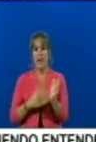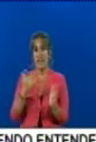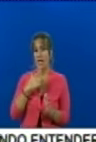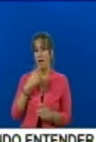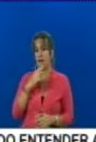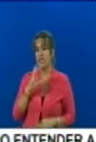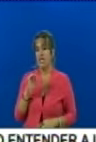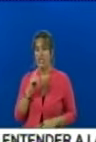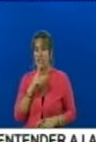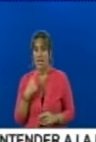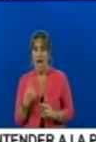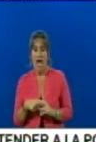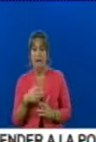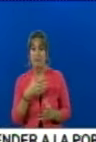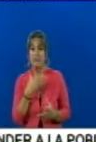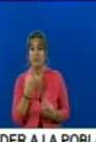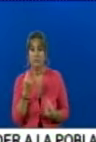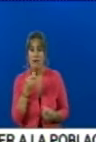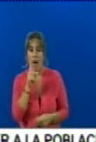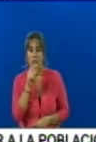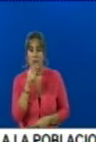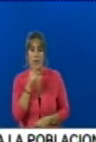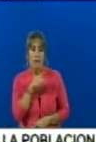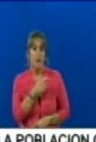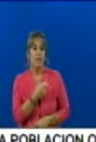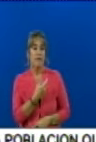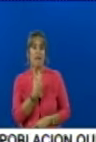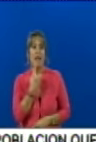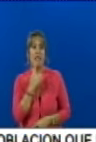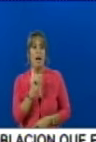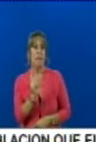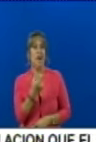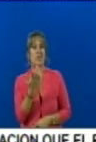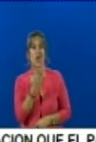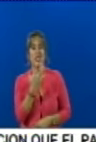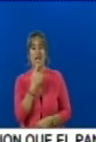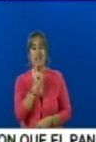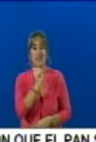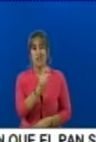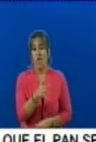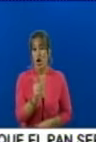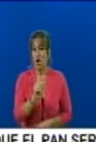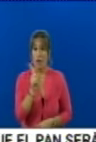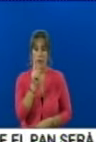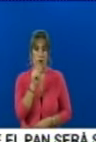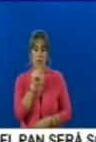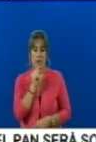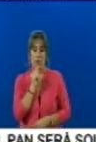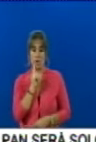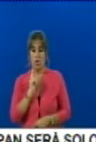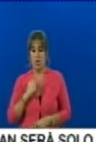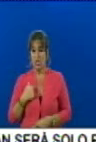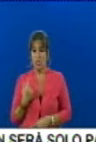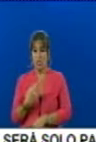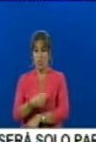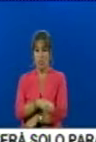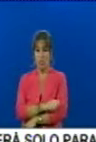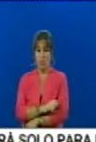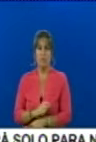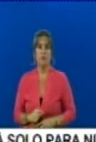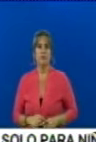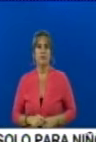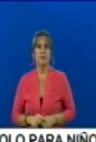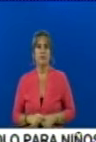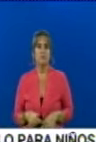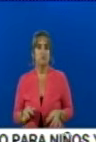el caso de la merma del pollo, para Imirsi, para todos los televidentes y nuestro pueblo en general,